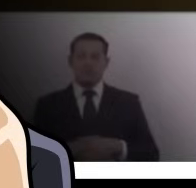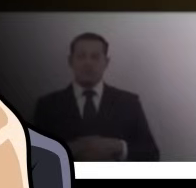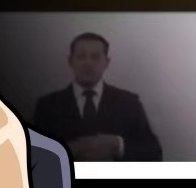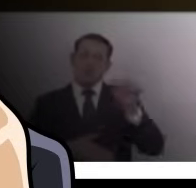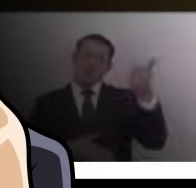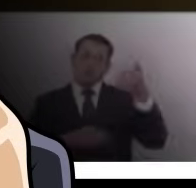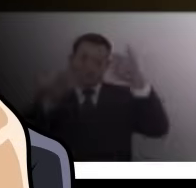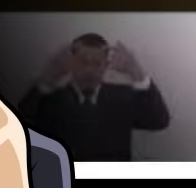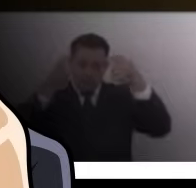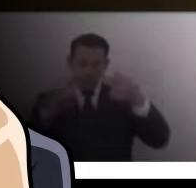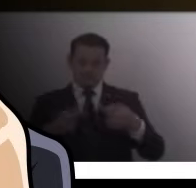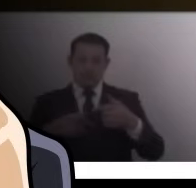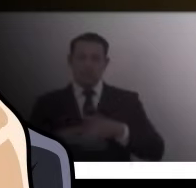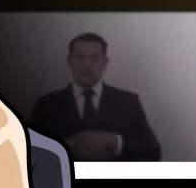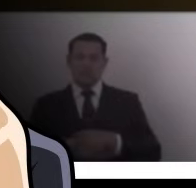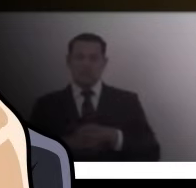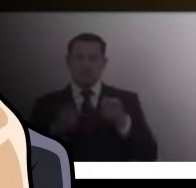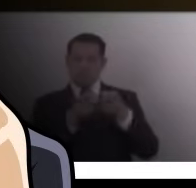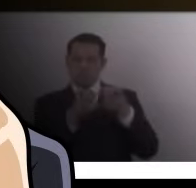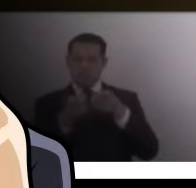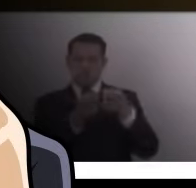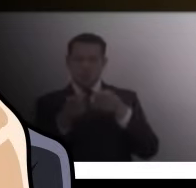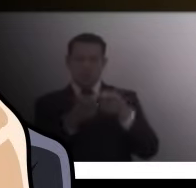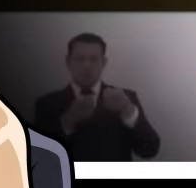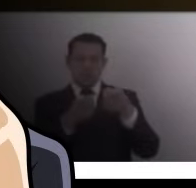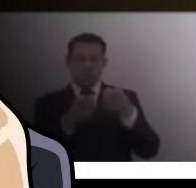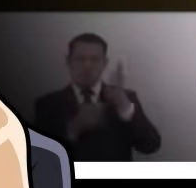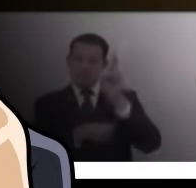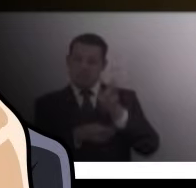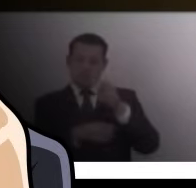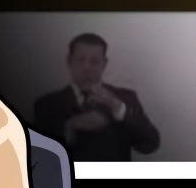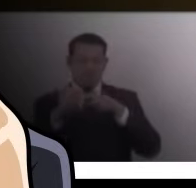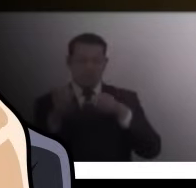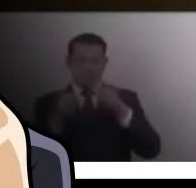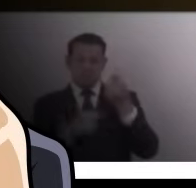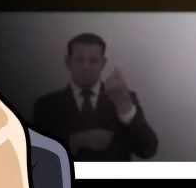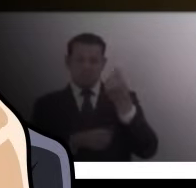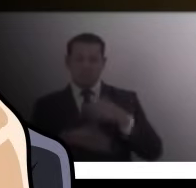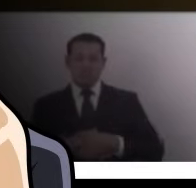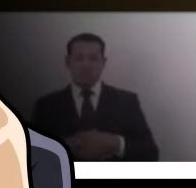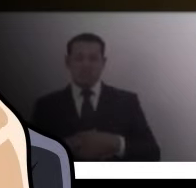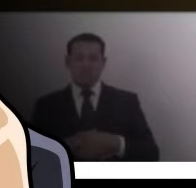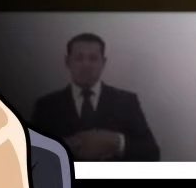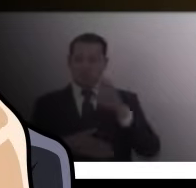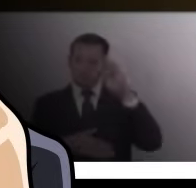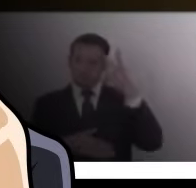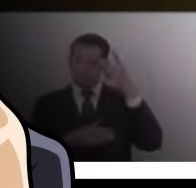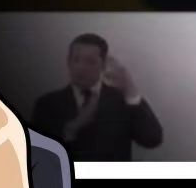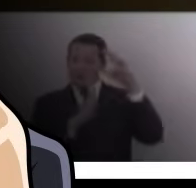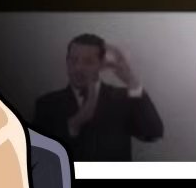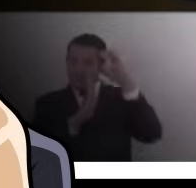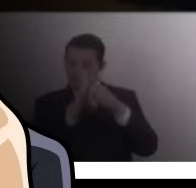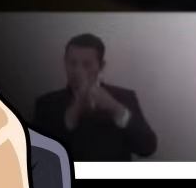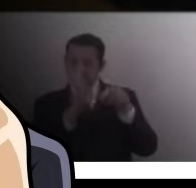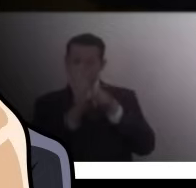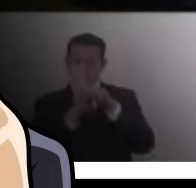El siguiente presupuesto lo manejamos con la misma cantidad. O sea, menos de